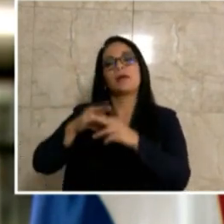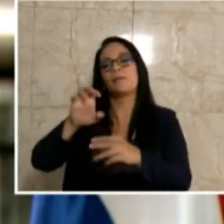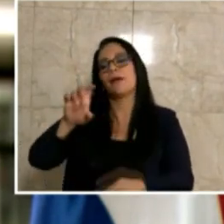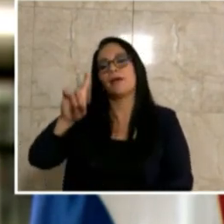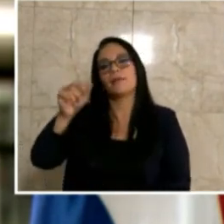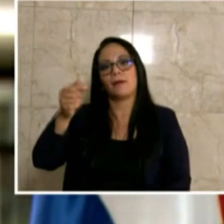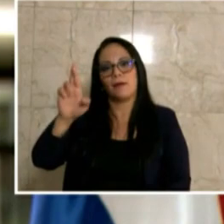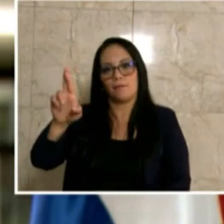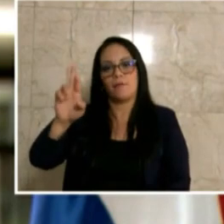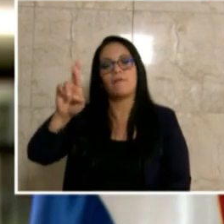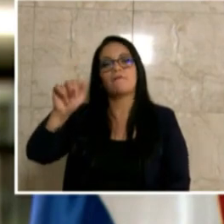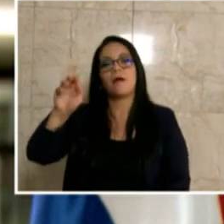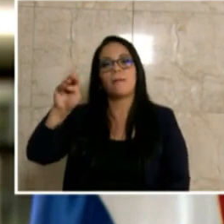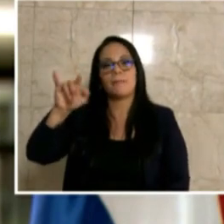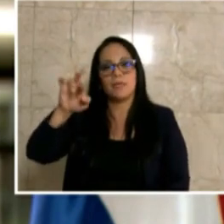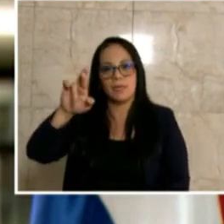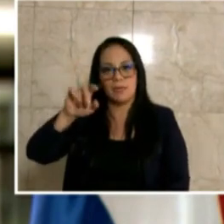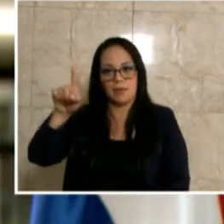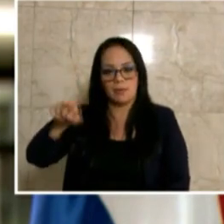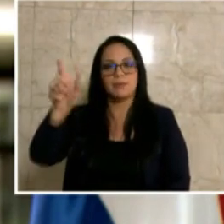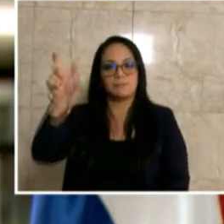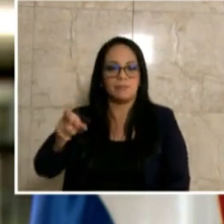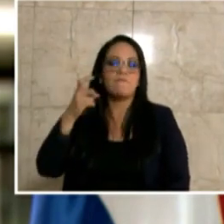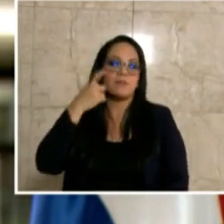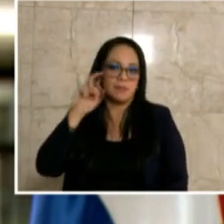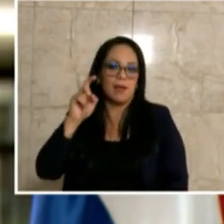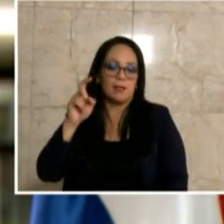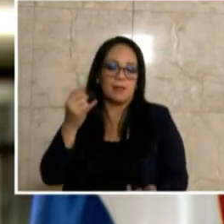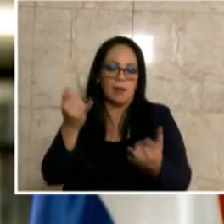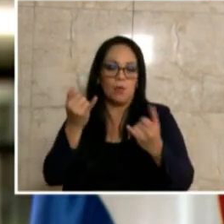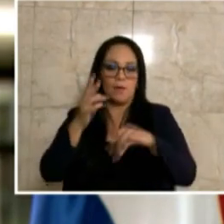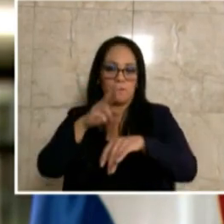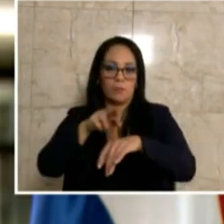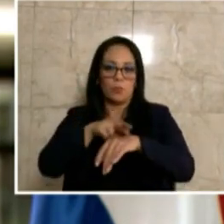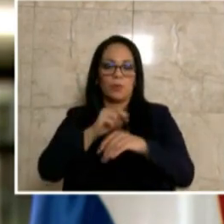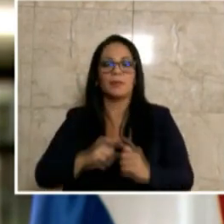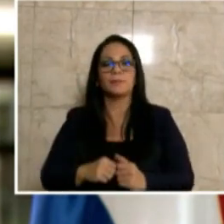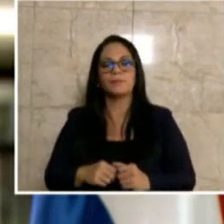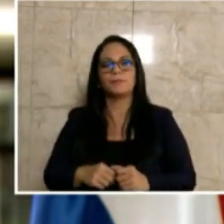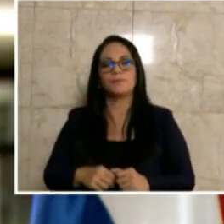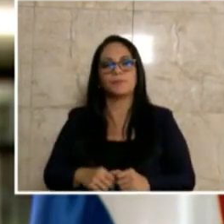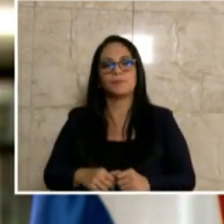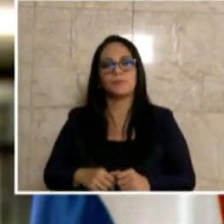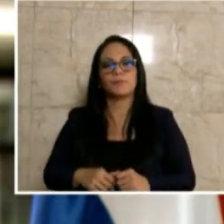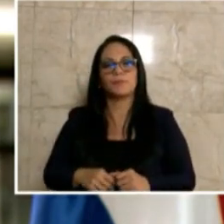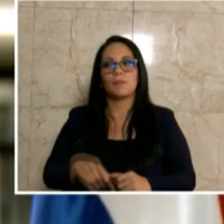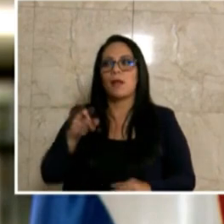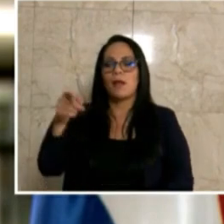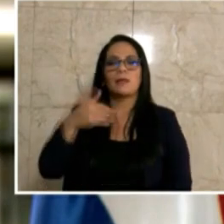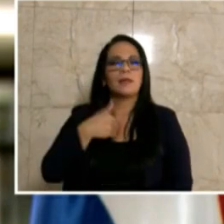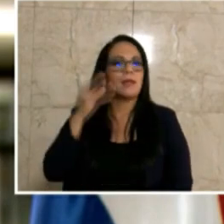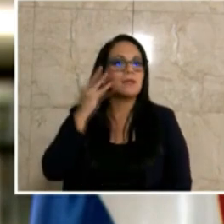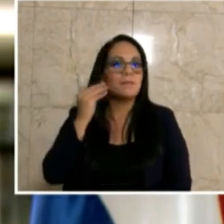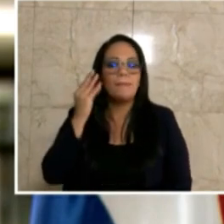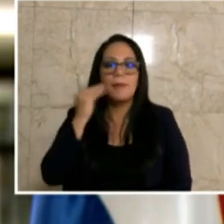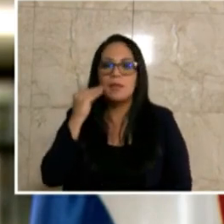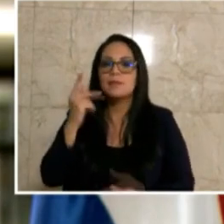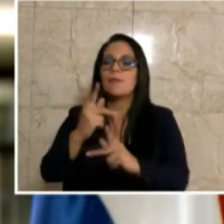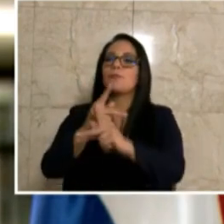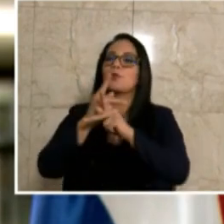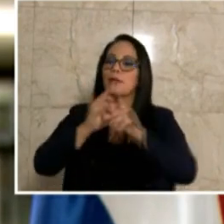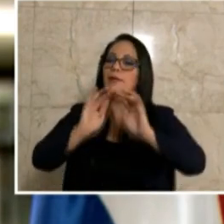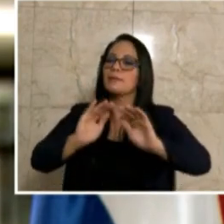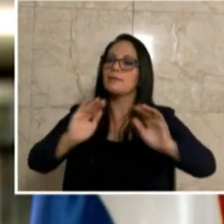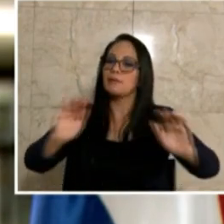que es fiscal de la República con precisamente la experiencia en proteger a